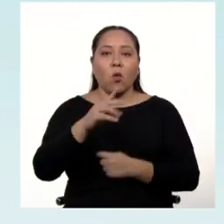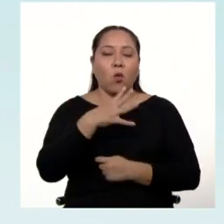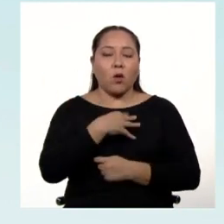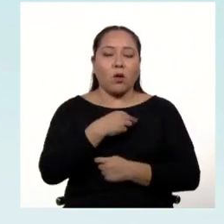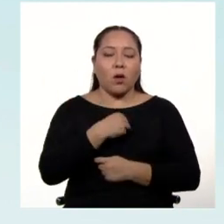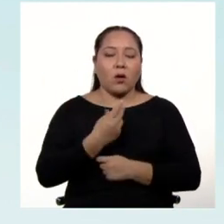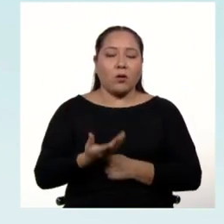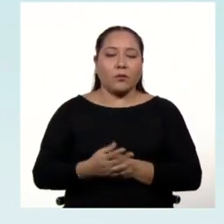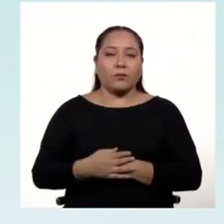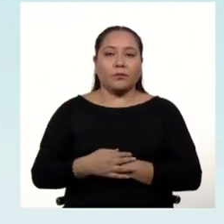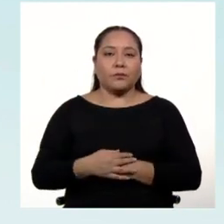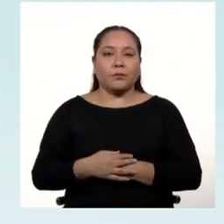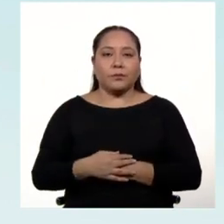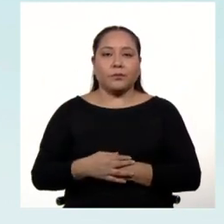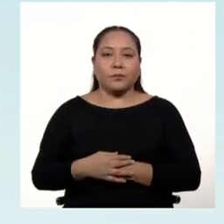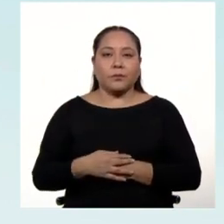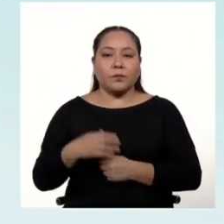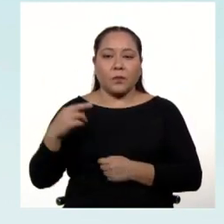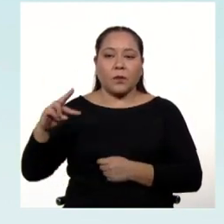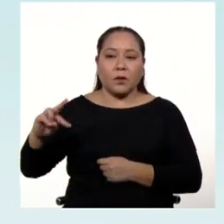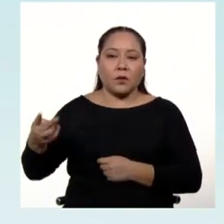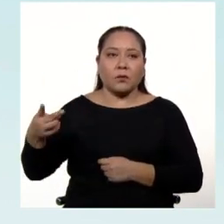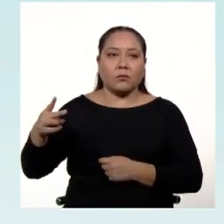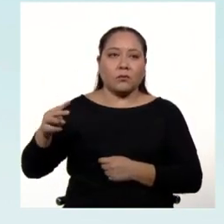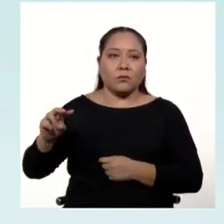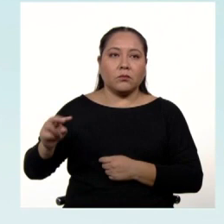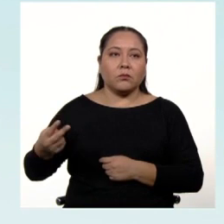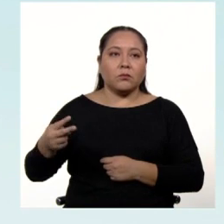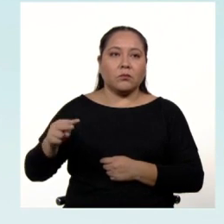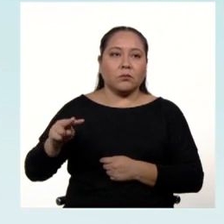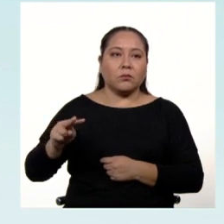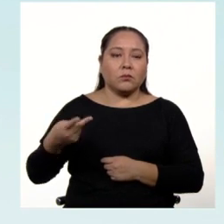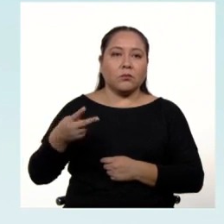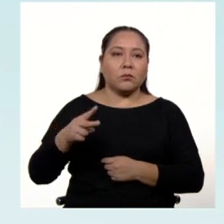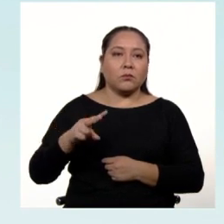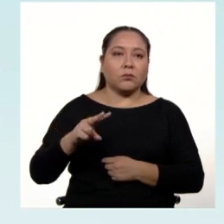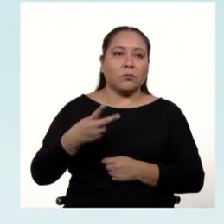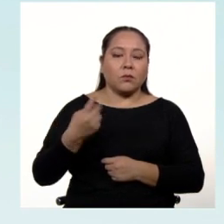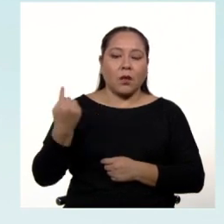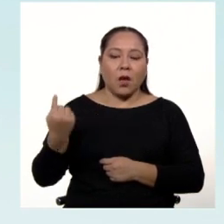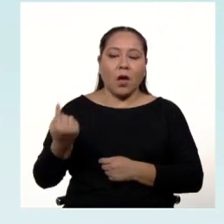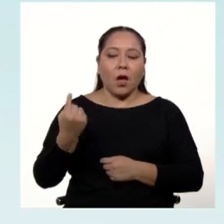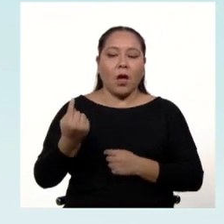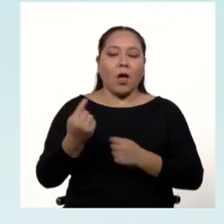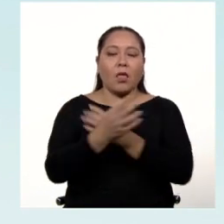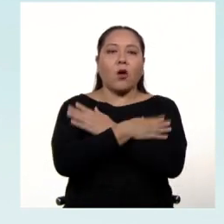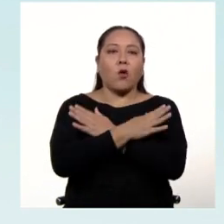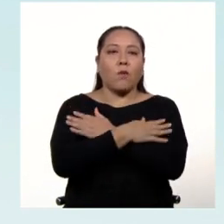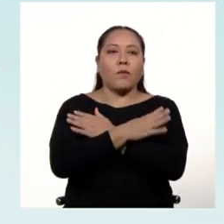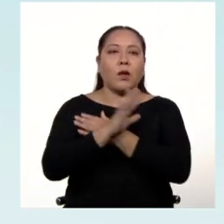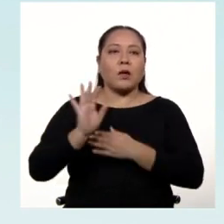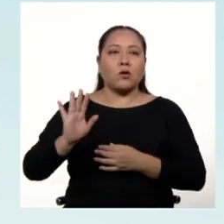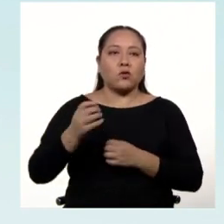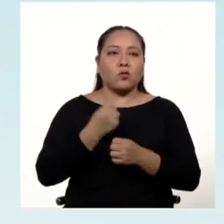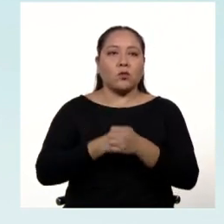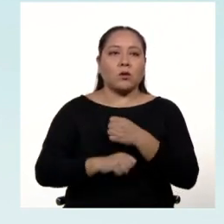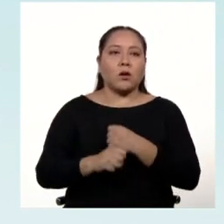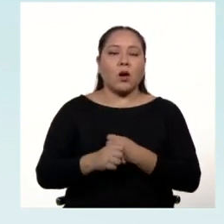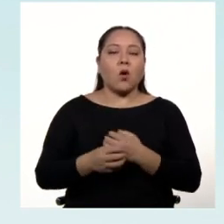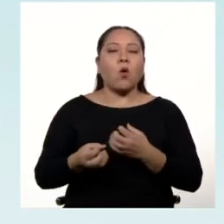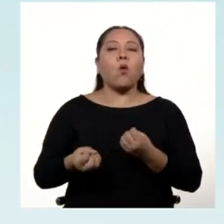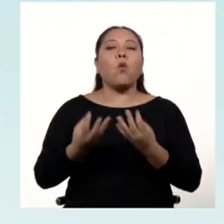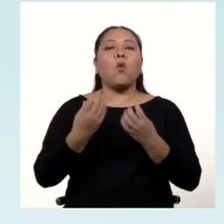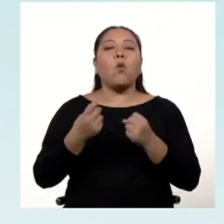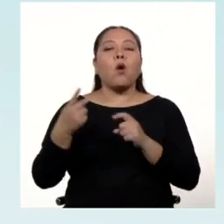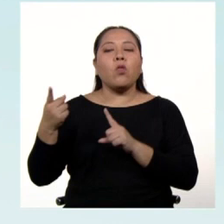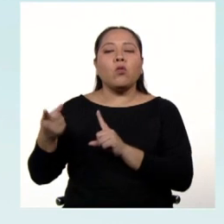año. Irá duplicando la cantidad todos los cumpleaños de su hija. ¿Cuál es el total del ahorro